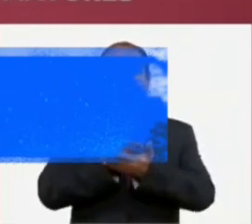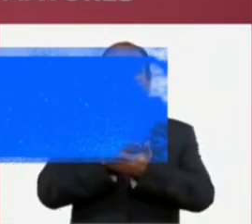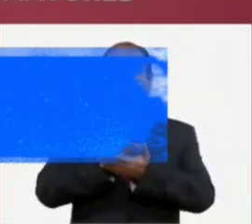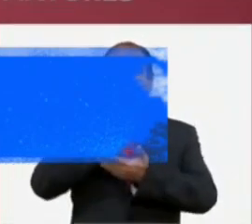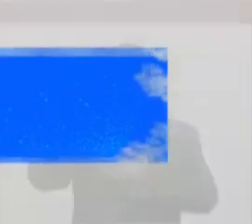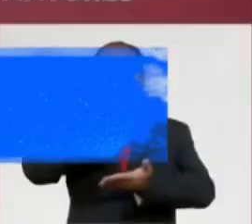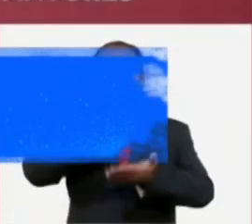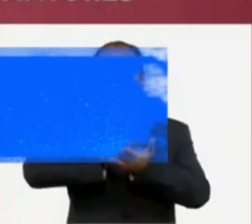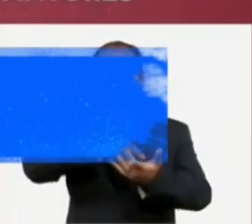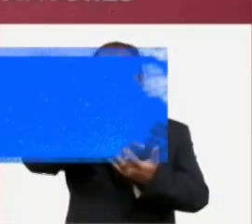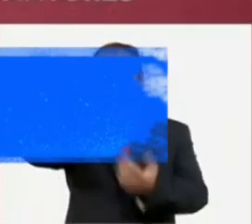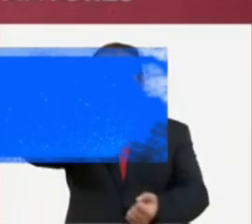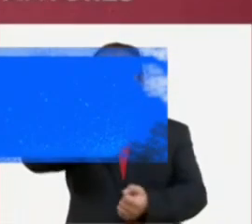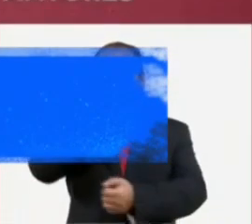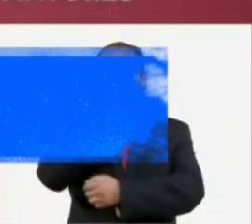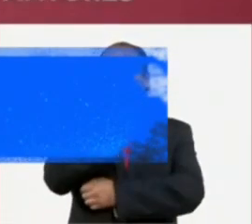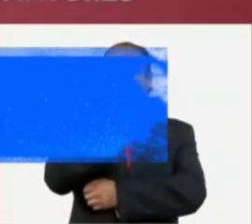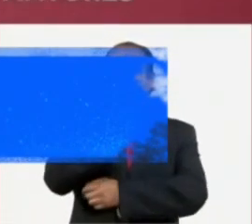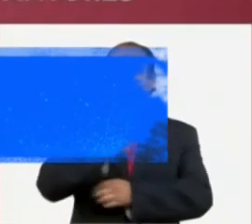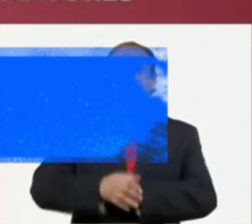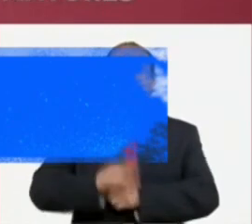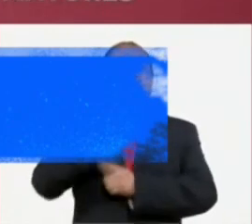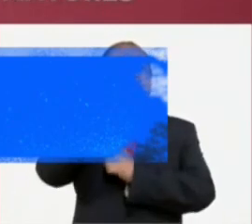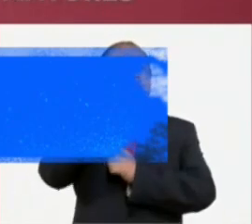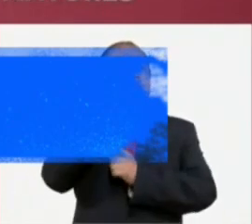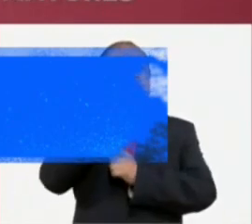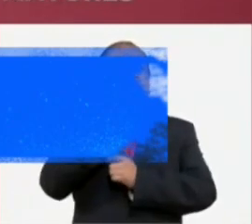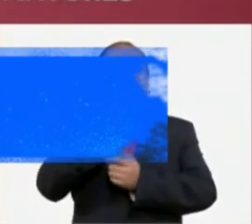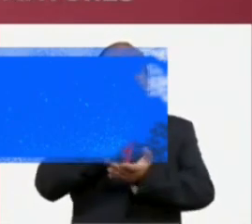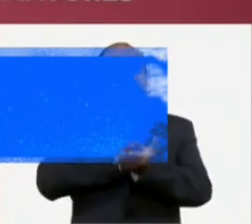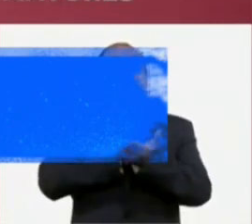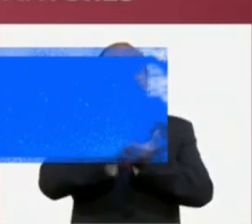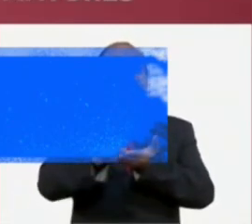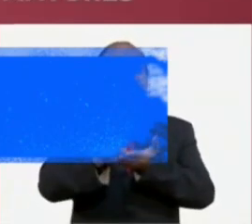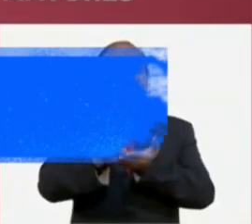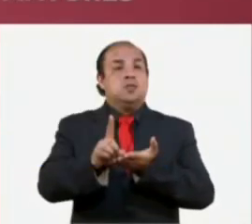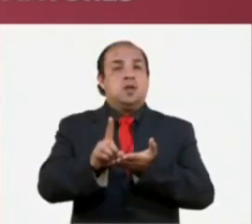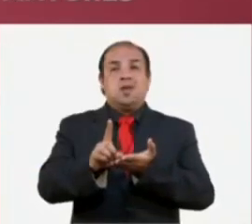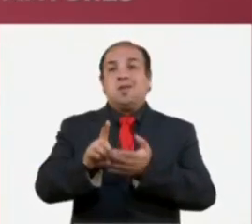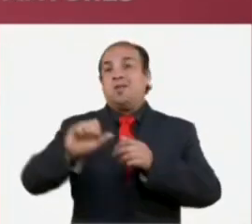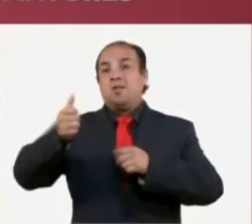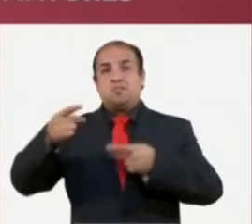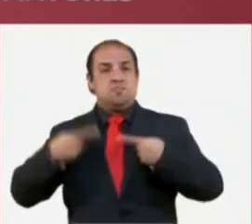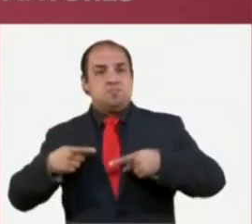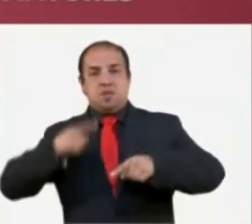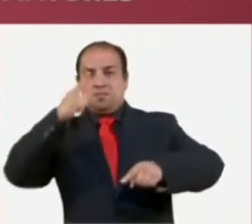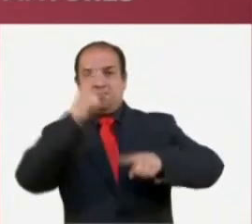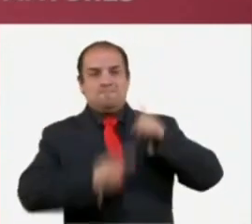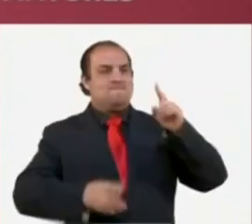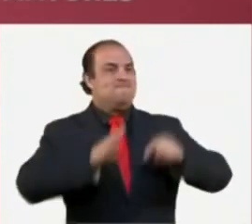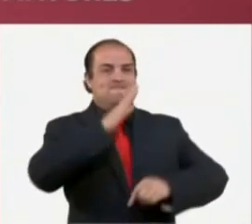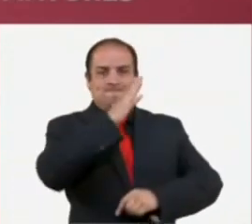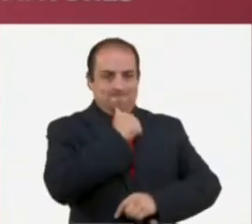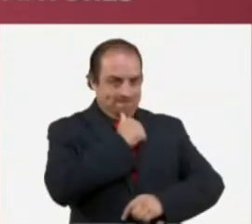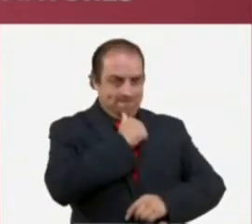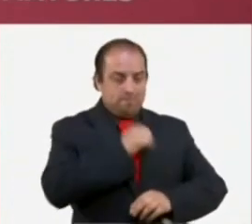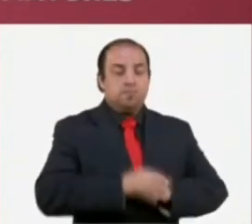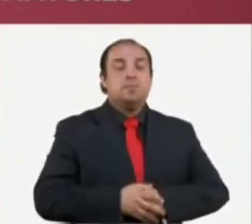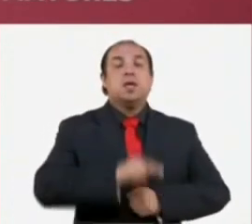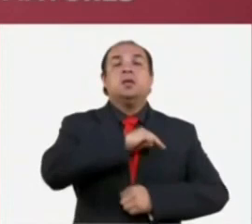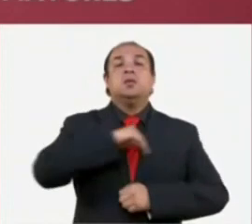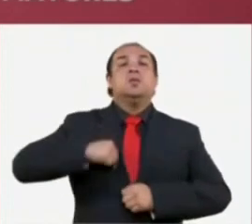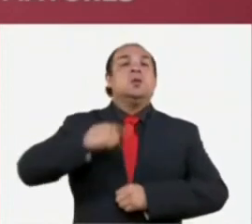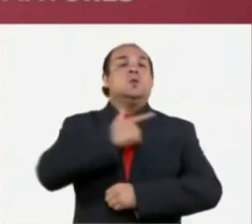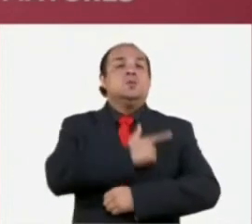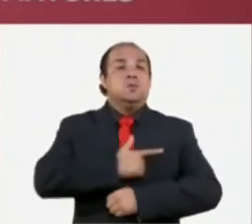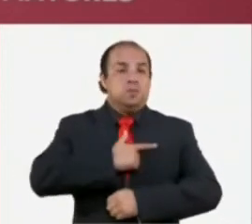de diputados es que esta pensión es un derecho y nadie puede quitárselos para nosotros es un